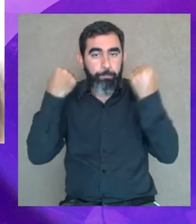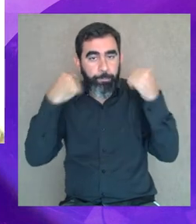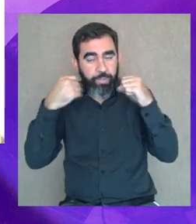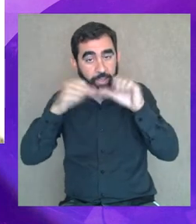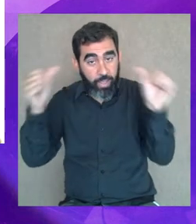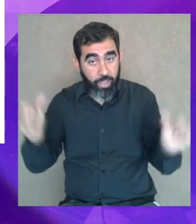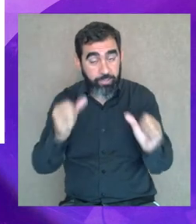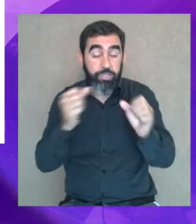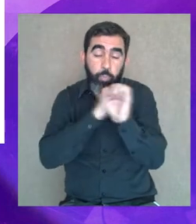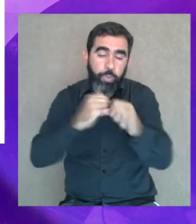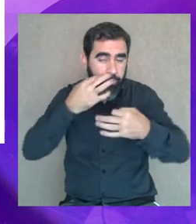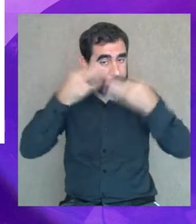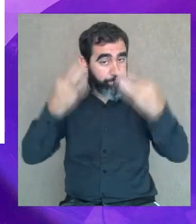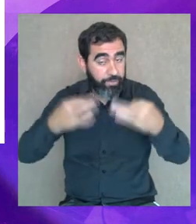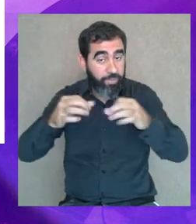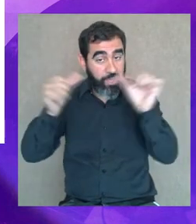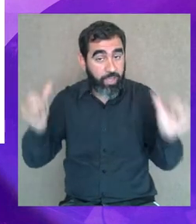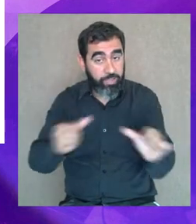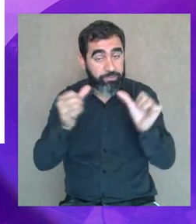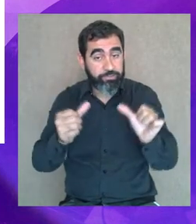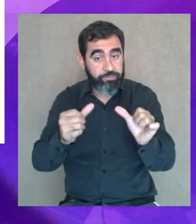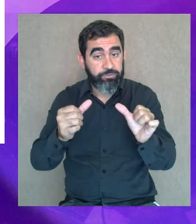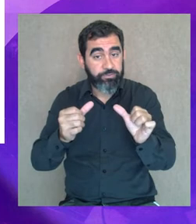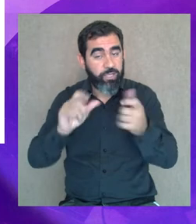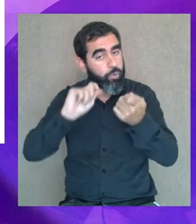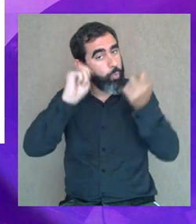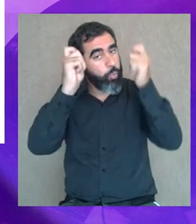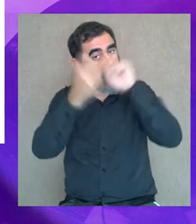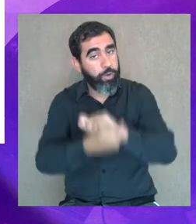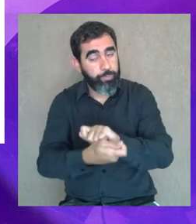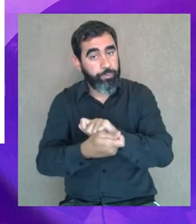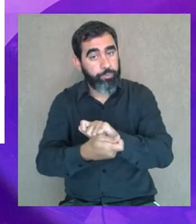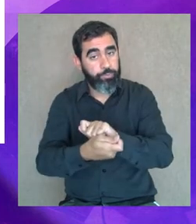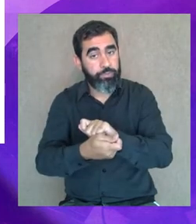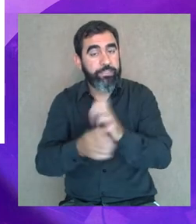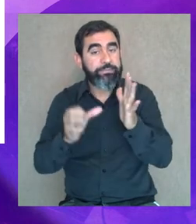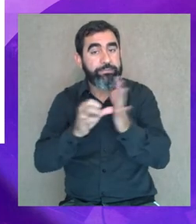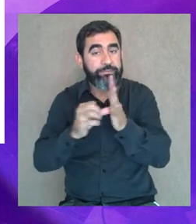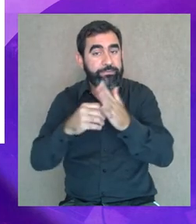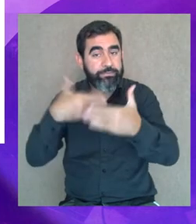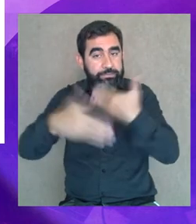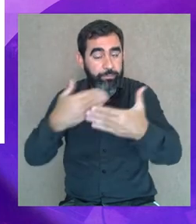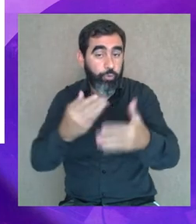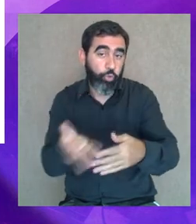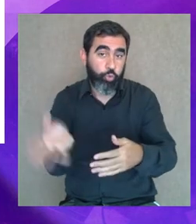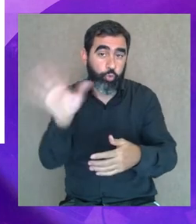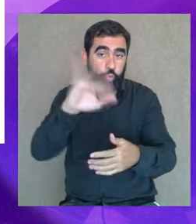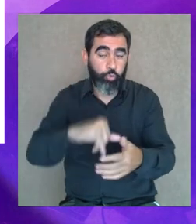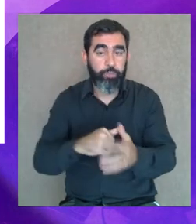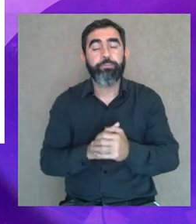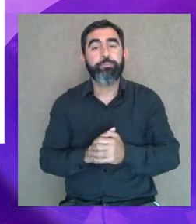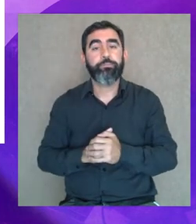práctica y a poder realmente generar una transformación desde desde los sistemáticos de lo de todos los días